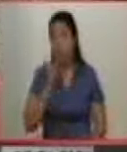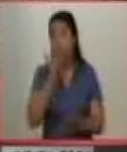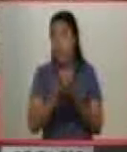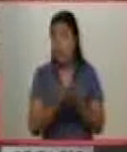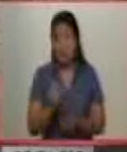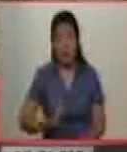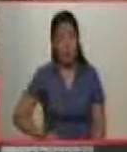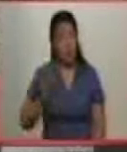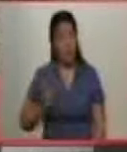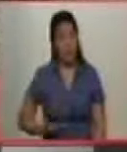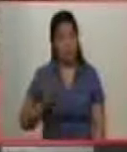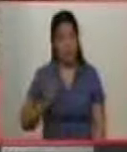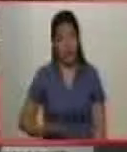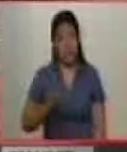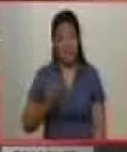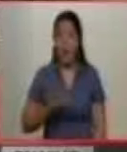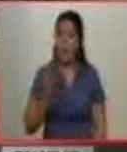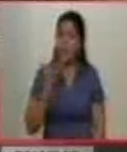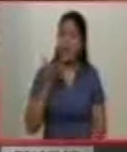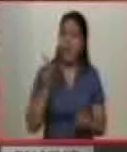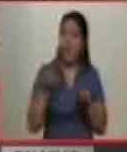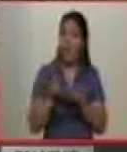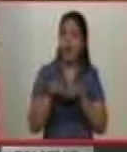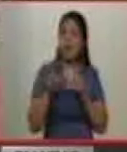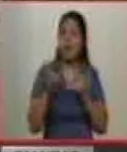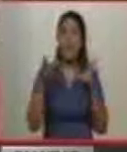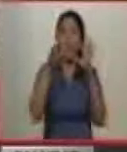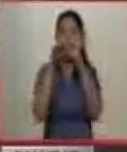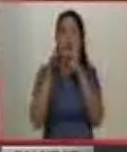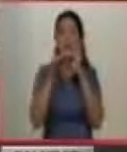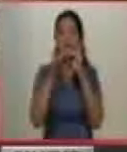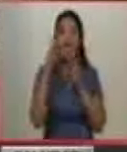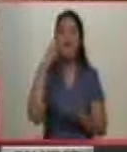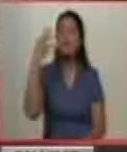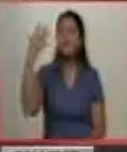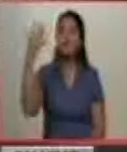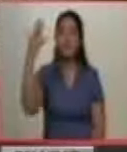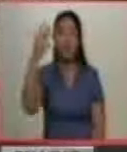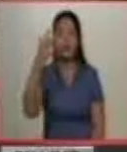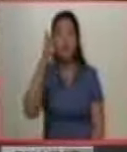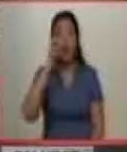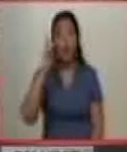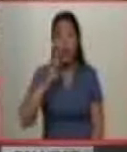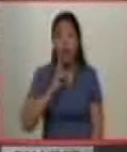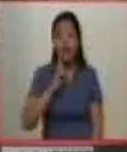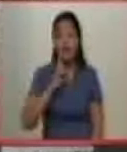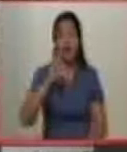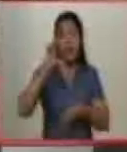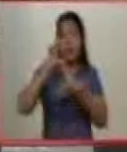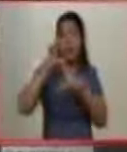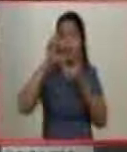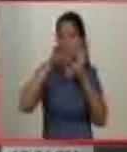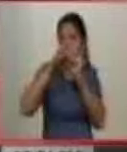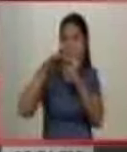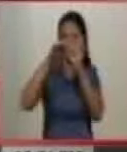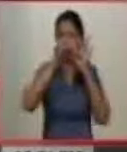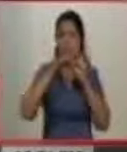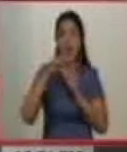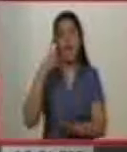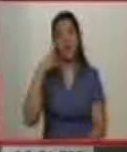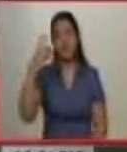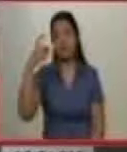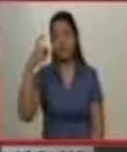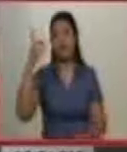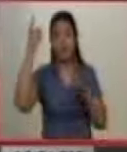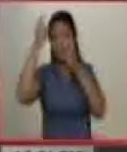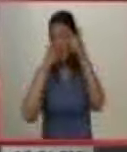¿no? Porque es como volver a unir ese sueño de Bolívar, de toda América Latina unida en consolidación, y es el sueño que tenía el